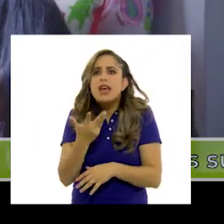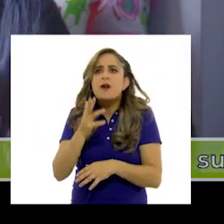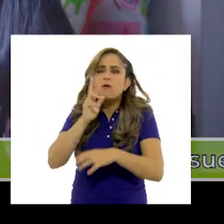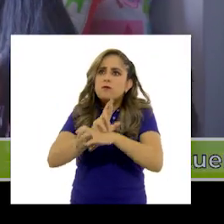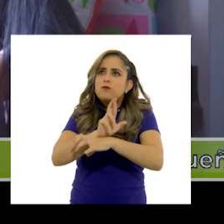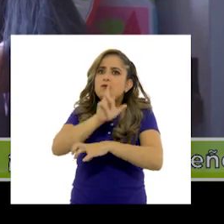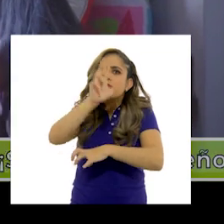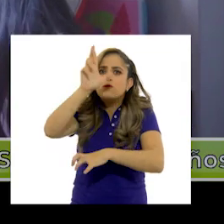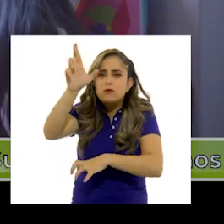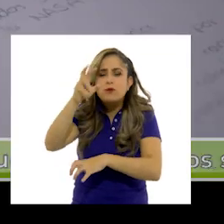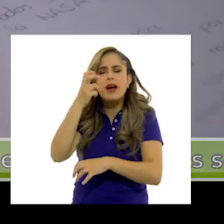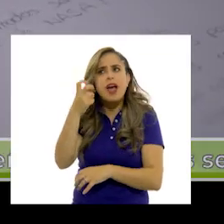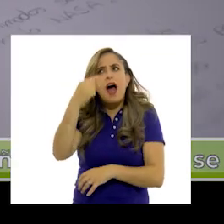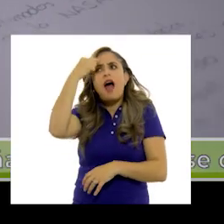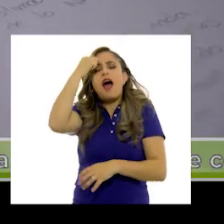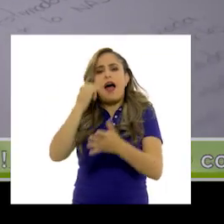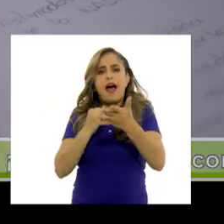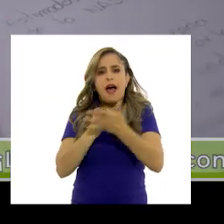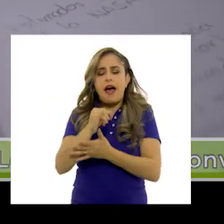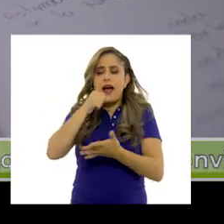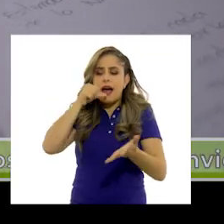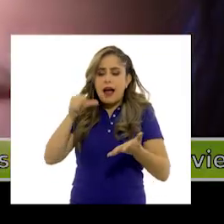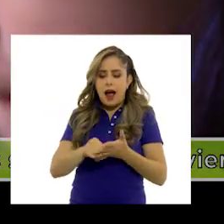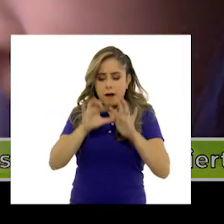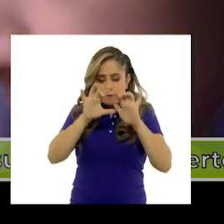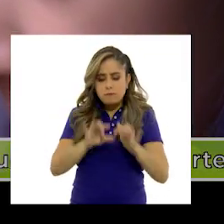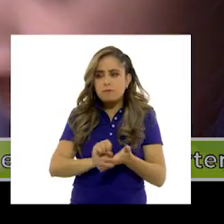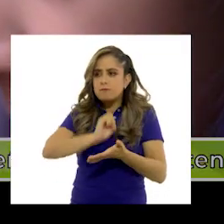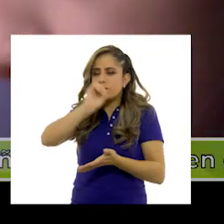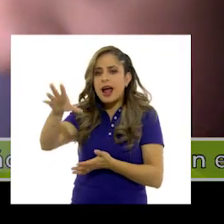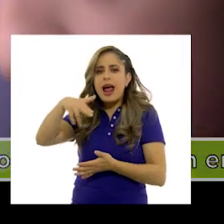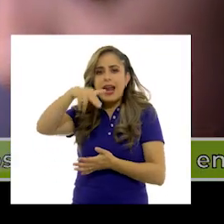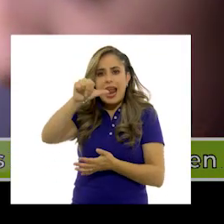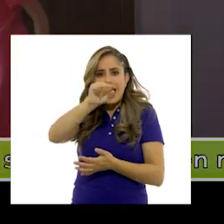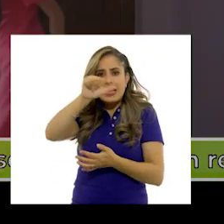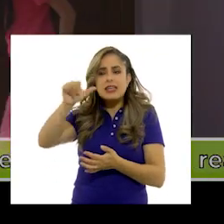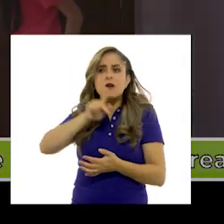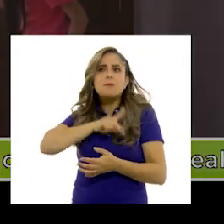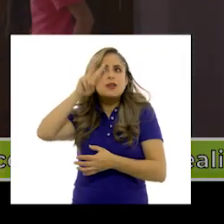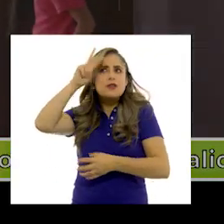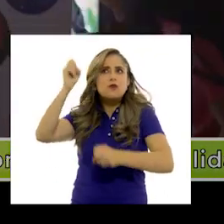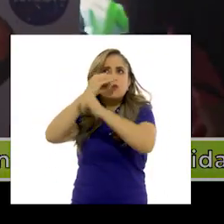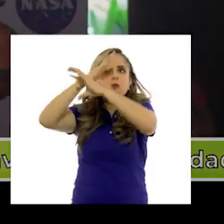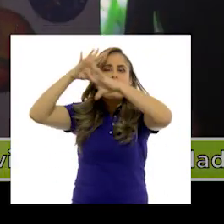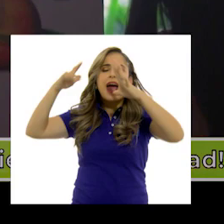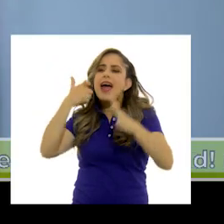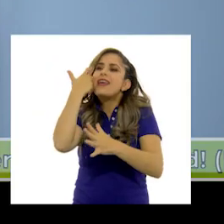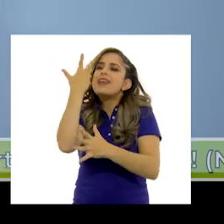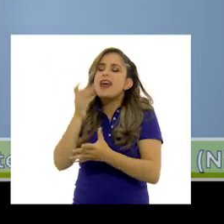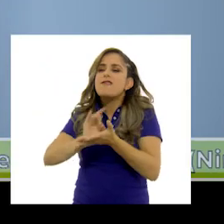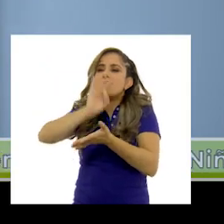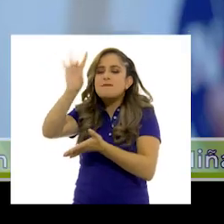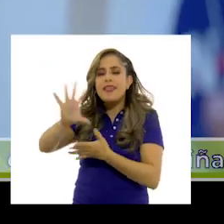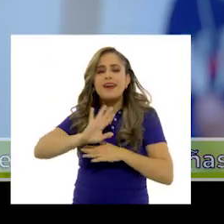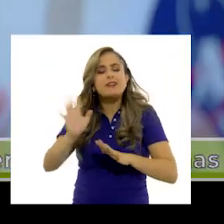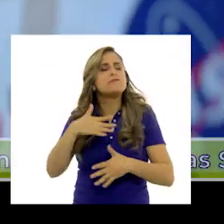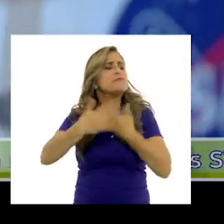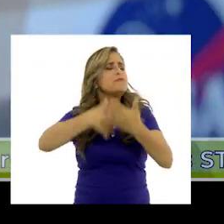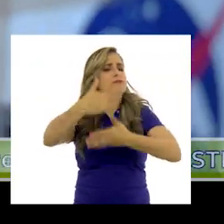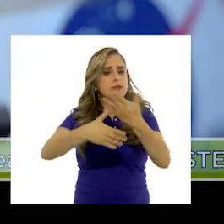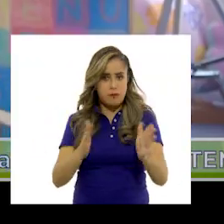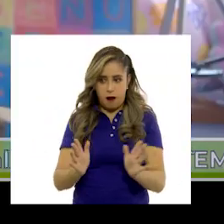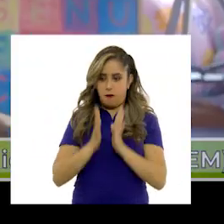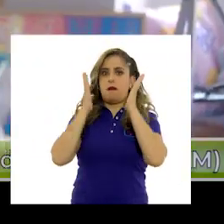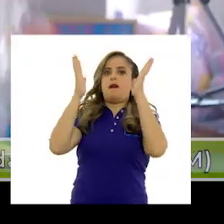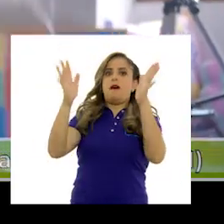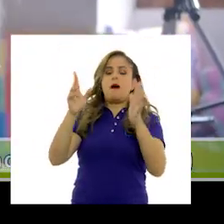espacio. Así que decidí escribirle una carta a la NASA para contarles mi sueño. Para mi sorpresa y la de mi familia, tiempo después llegó